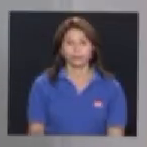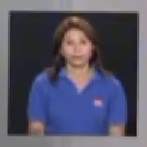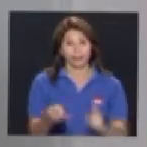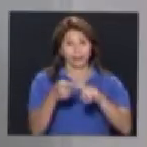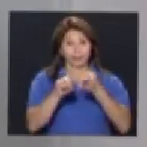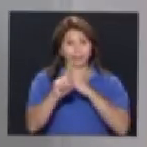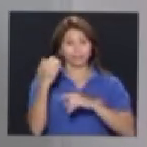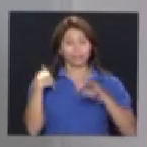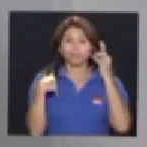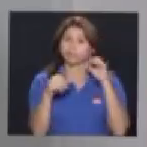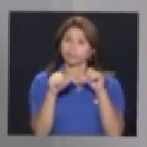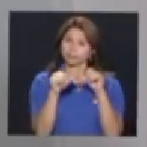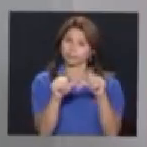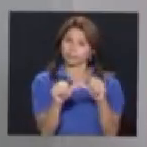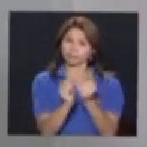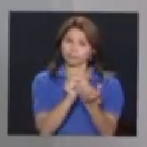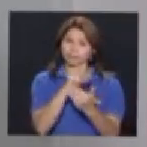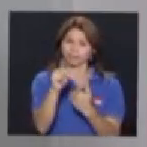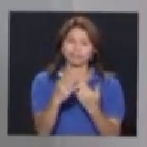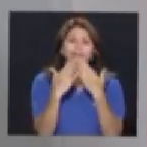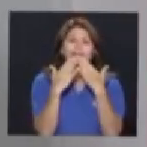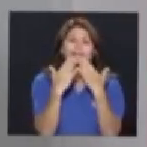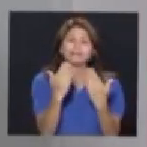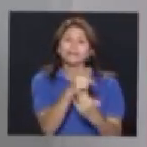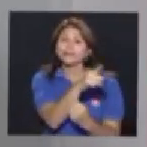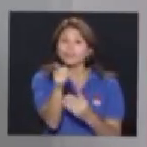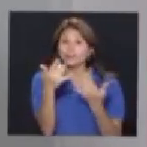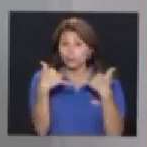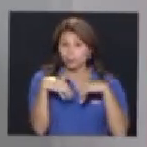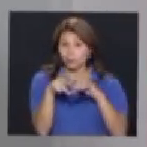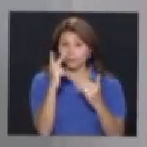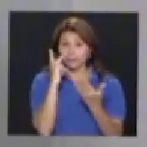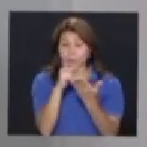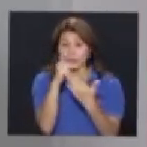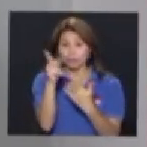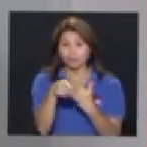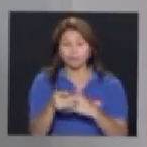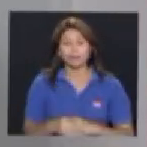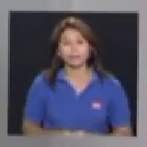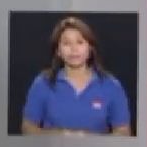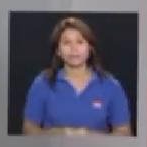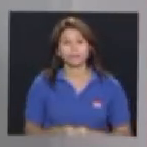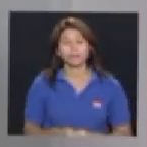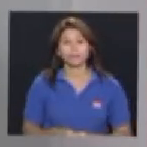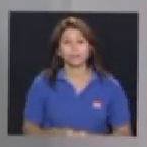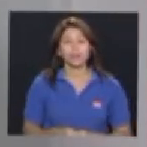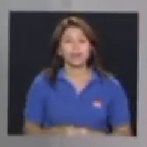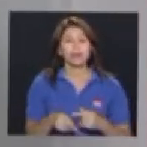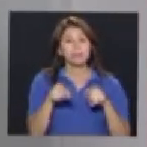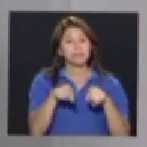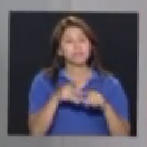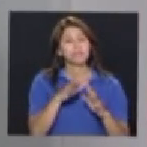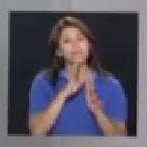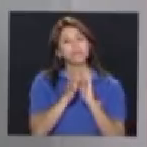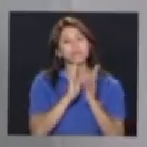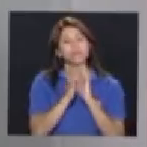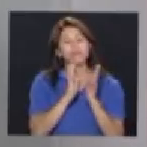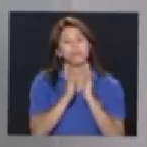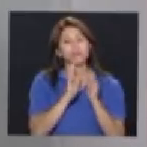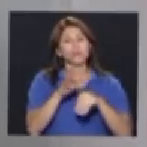Continuamos, amigas y amigos, y les agradecemos que estén ustedes todavía con nosotros para conversar